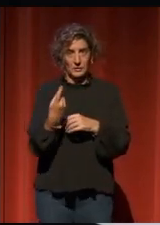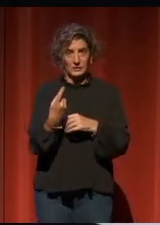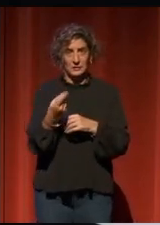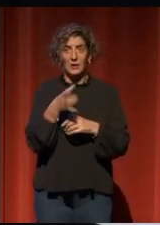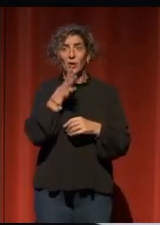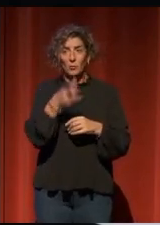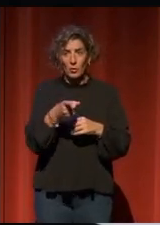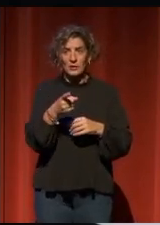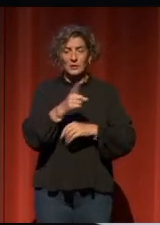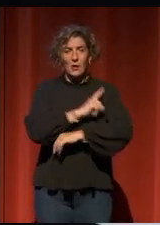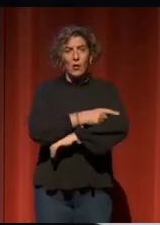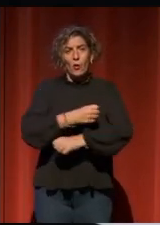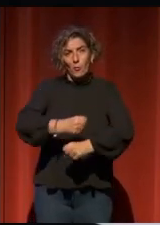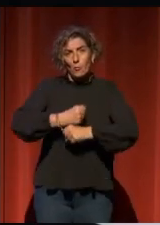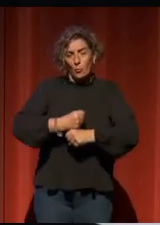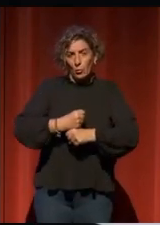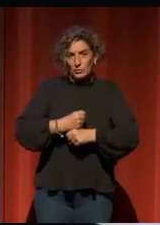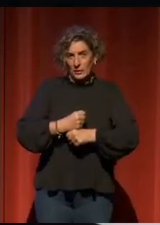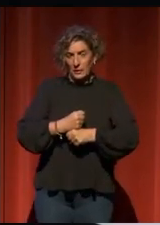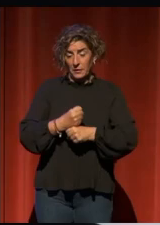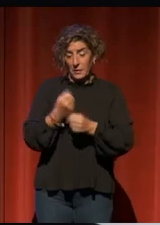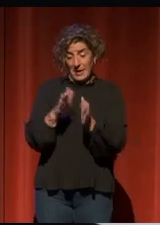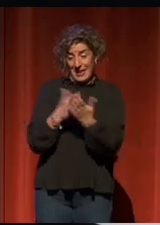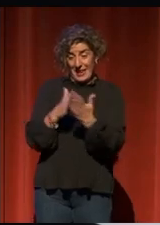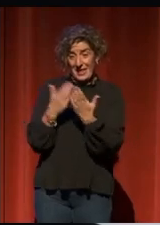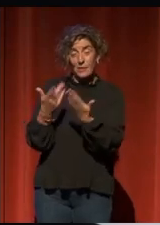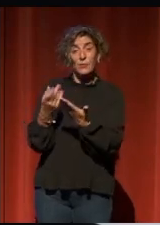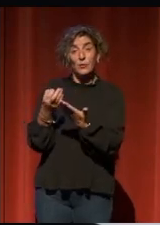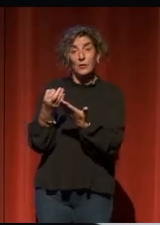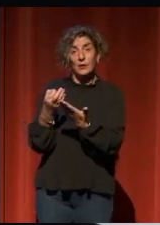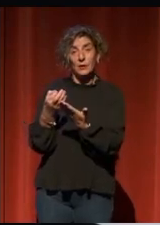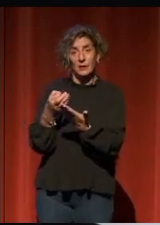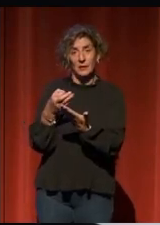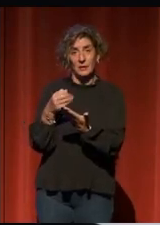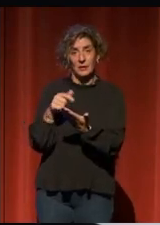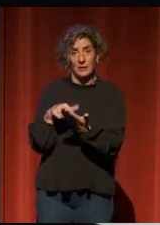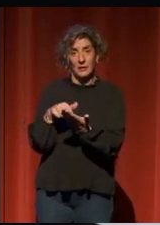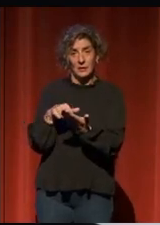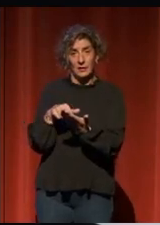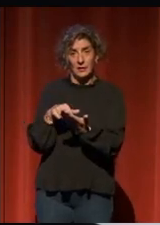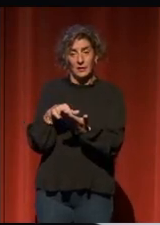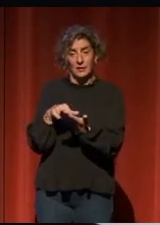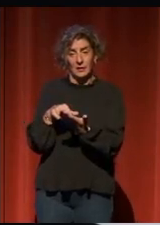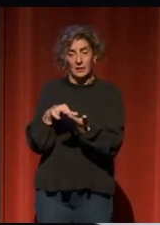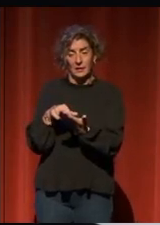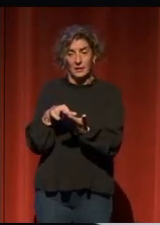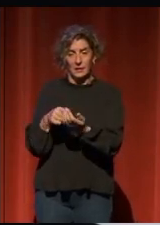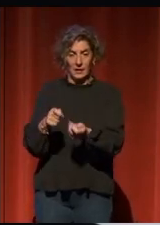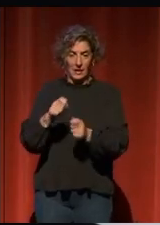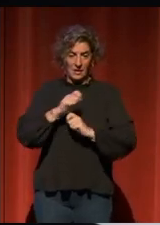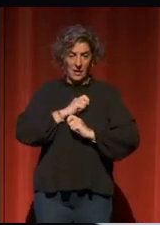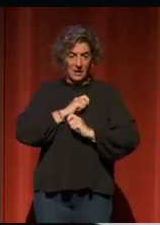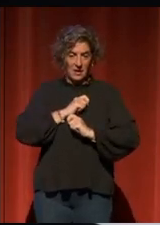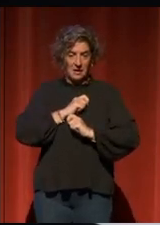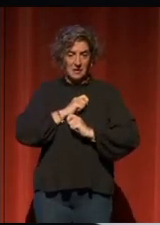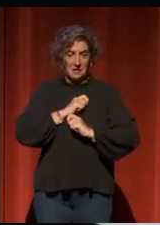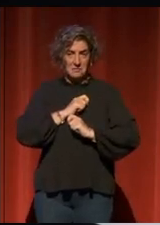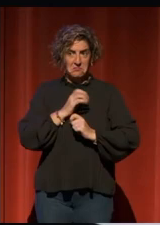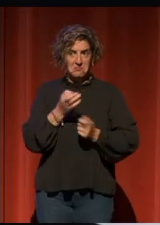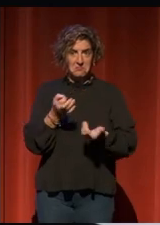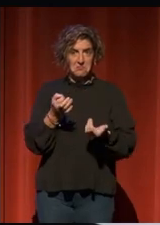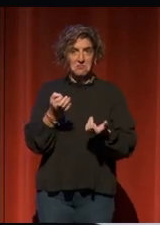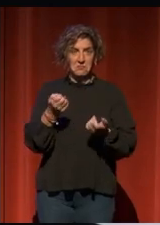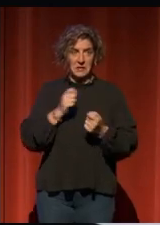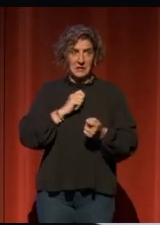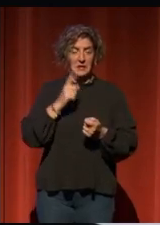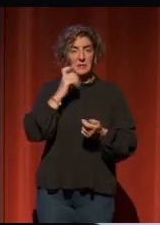Precisamente la potencia evocadora de un libro consiste en anular, en neutralizar el tiempo que nos separa